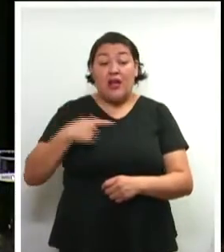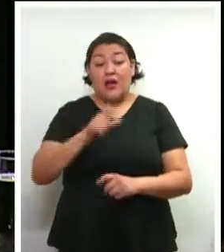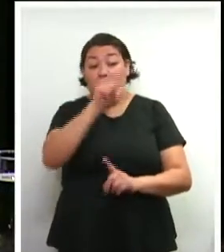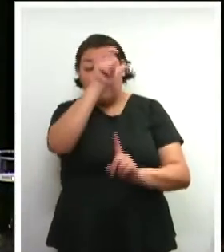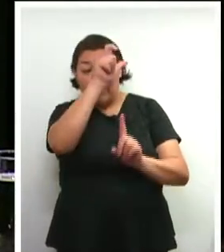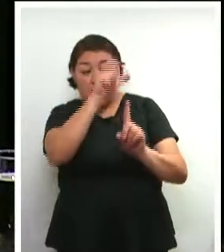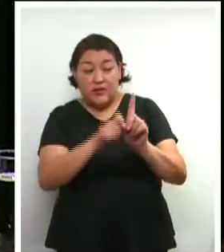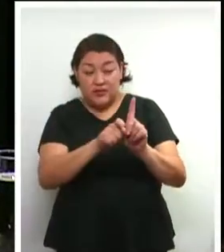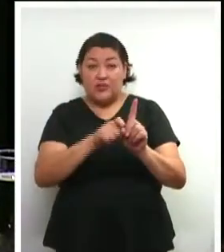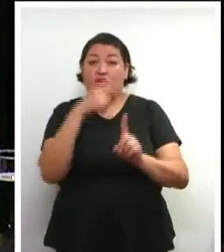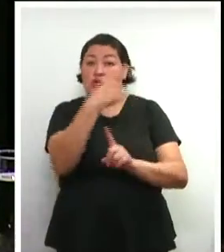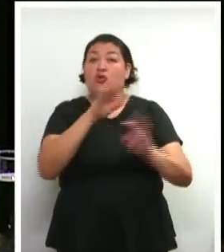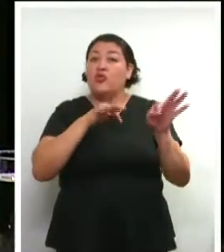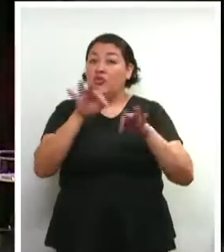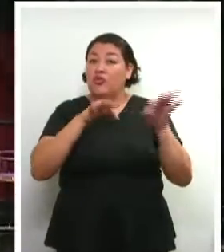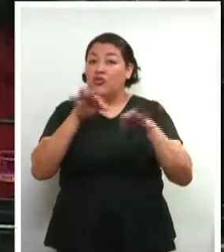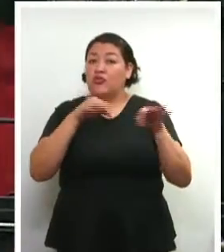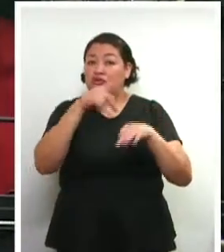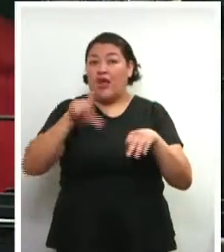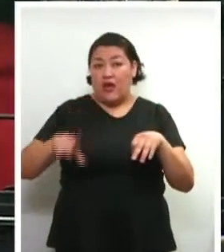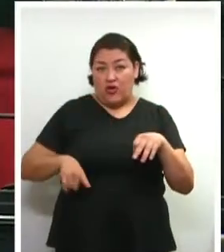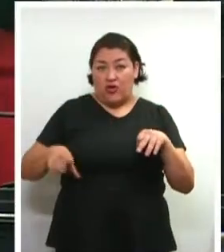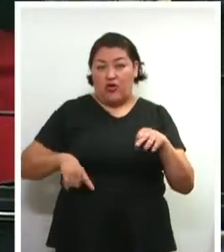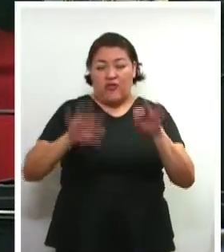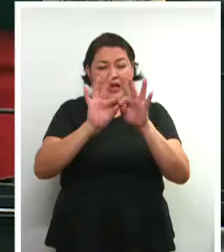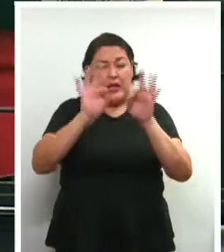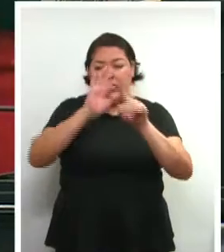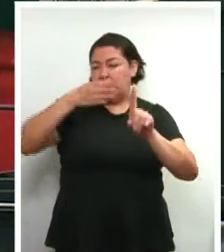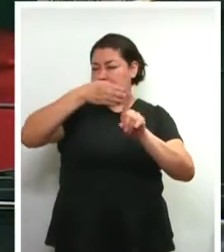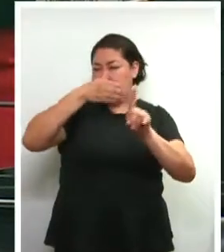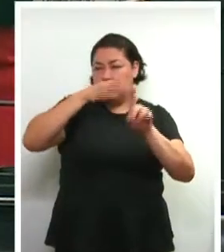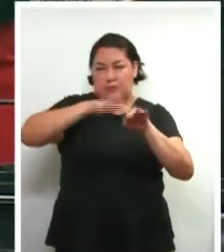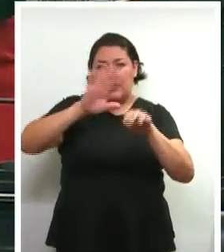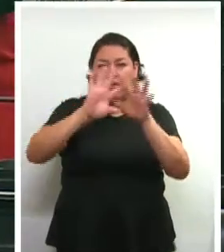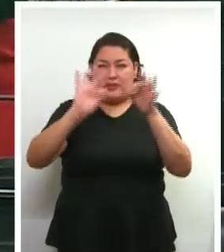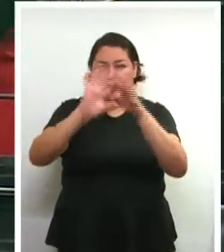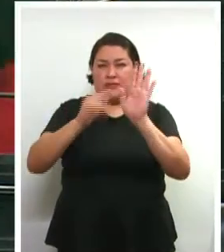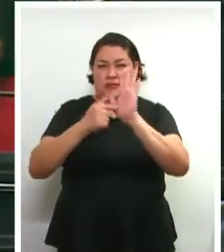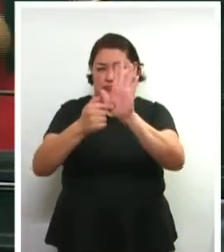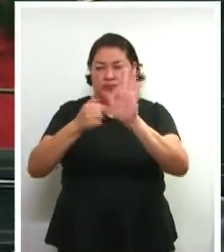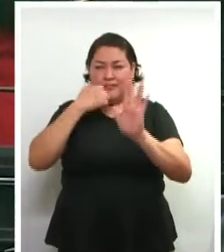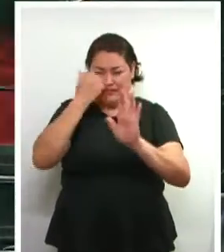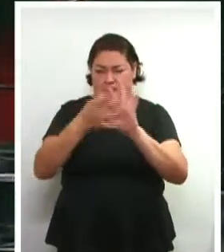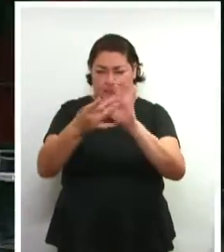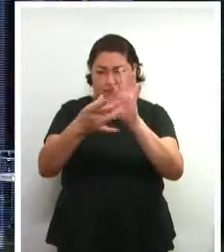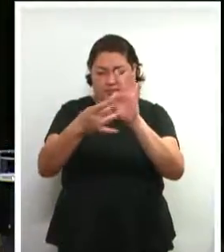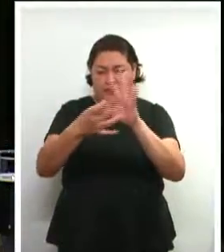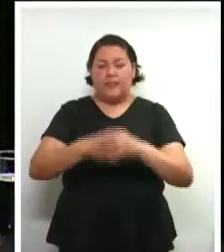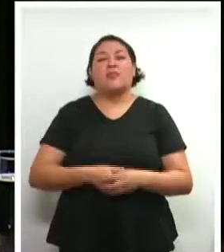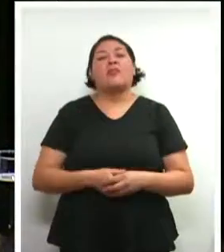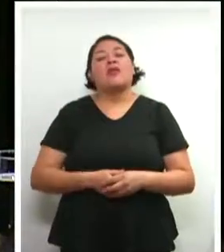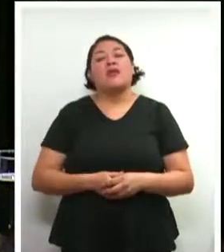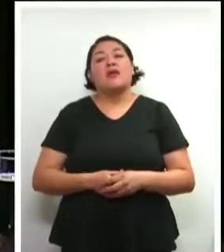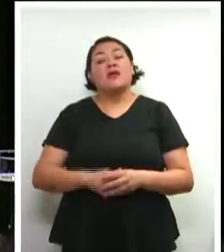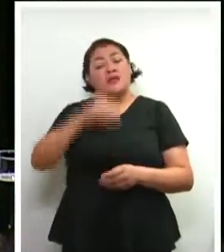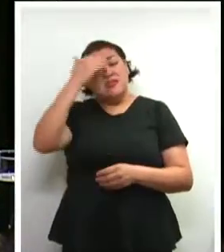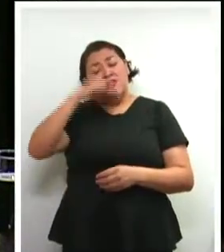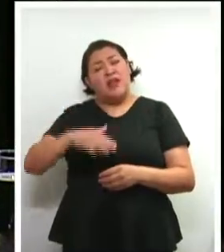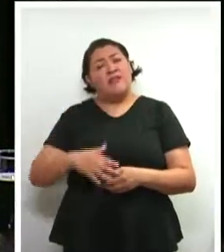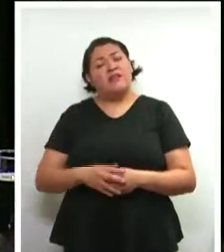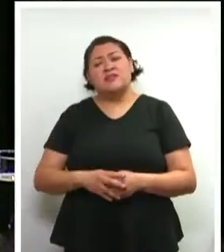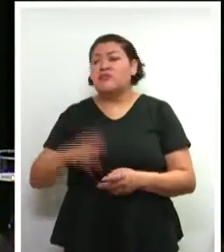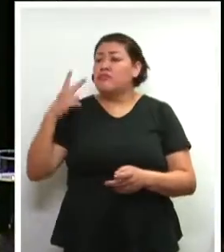función pública. Esta última es la que quiero comentar con ustedes. Todo el esfuerzo que